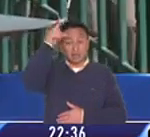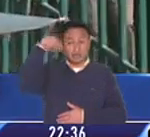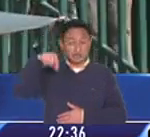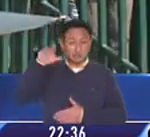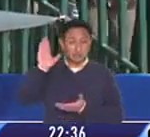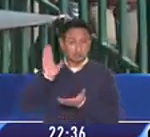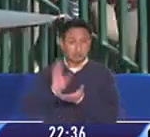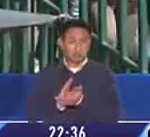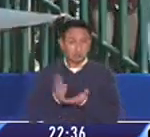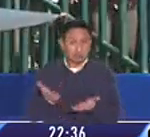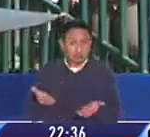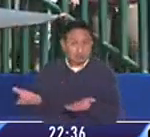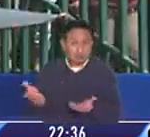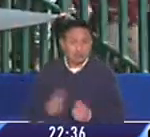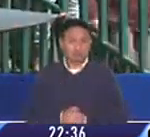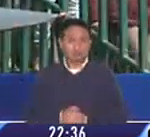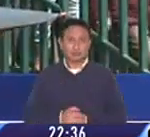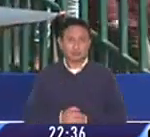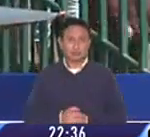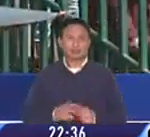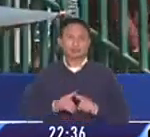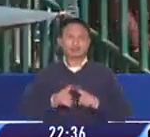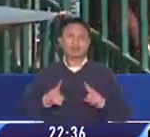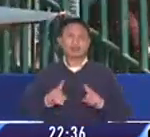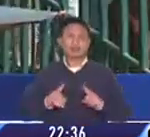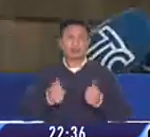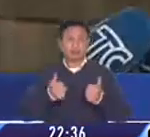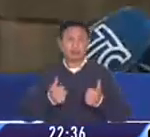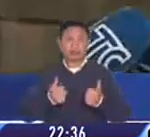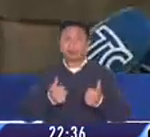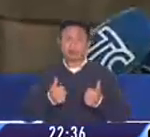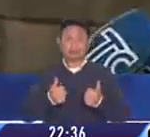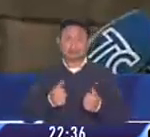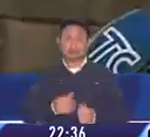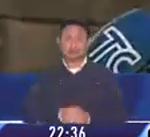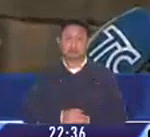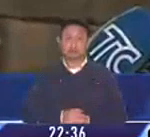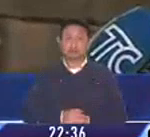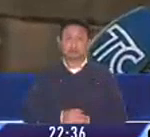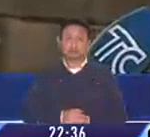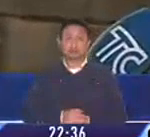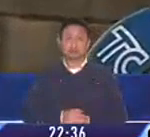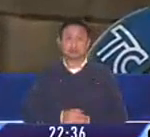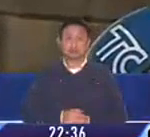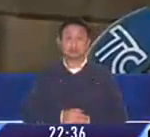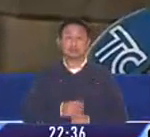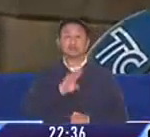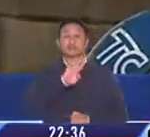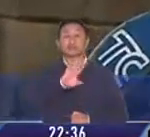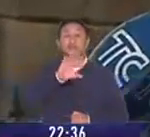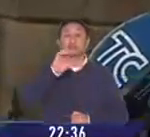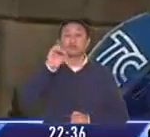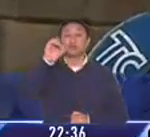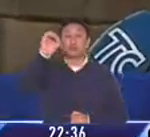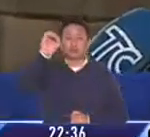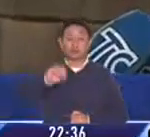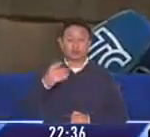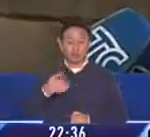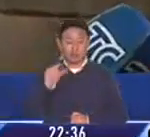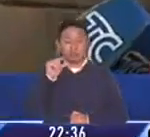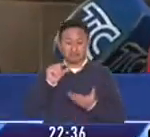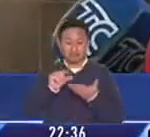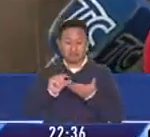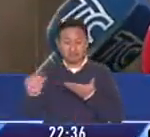la Seguridad Social. Sin embargo, no hubo resultados. Es un tramo del 40% que han pagado una